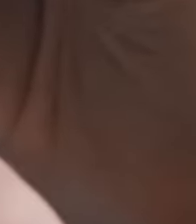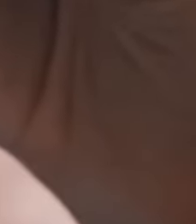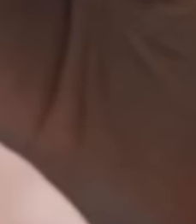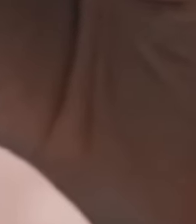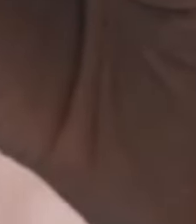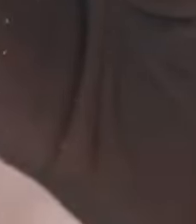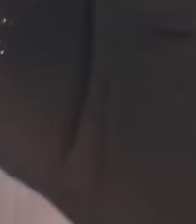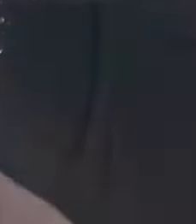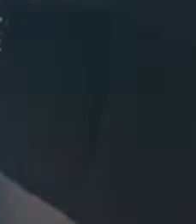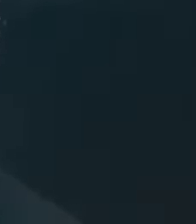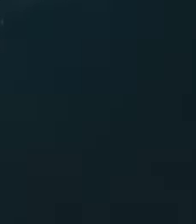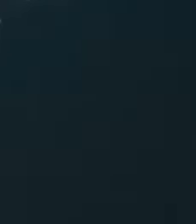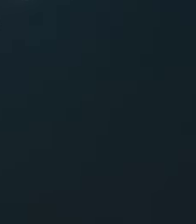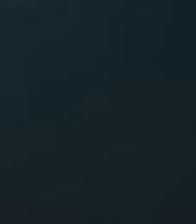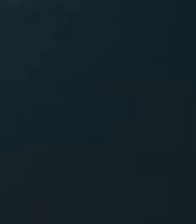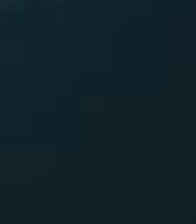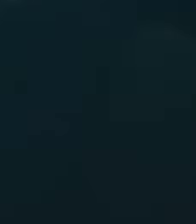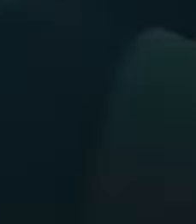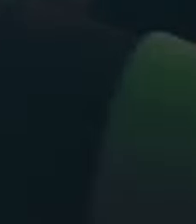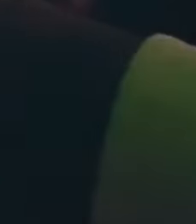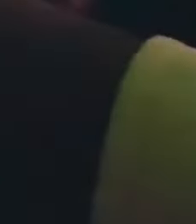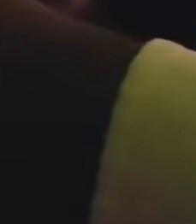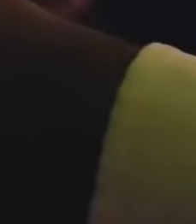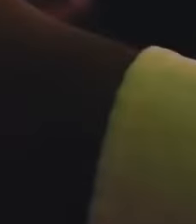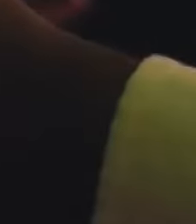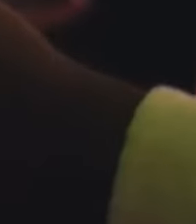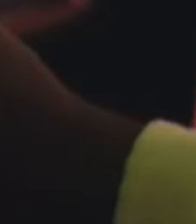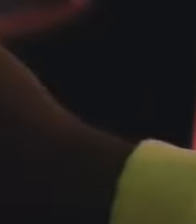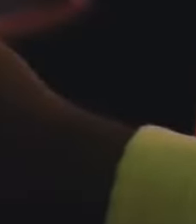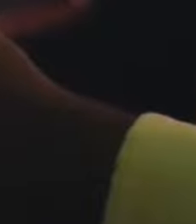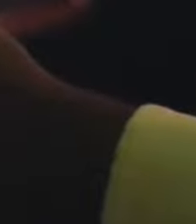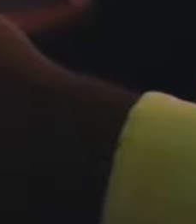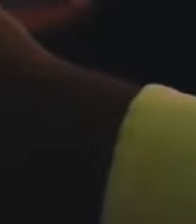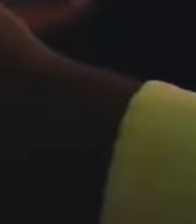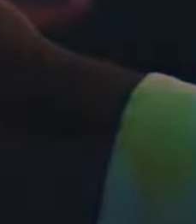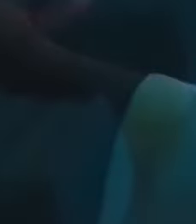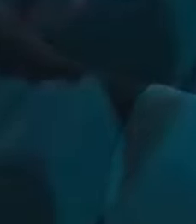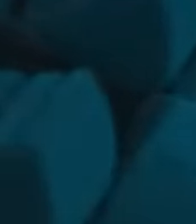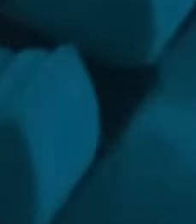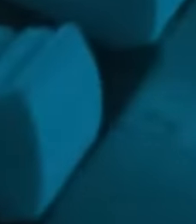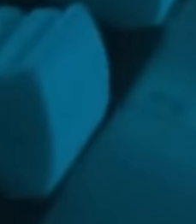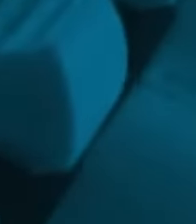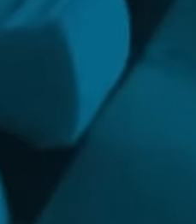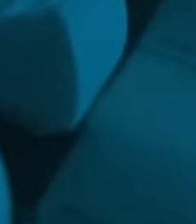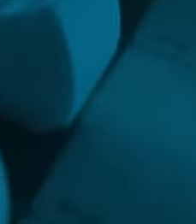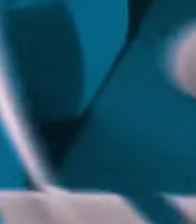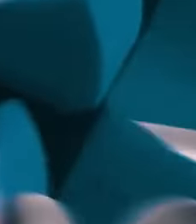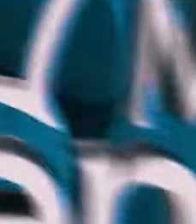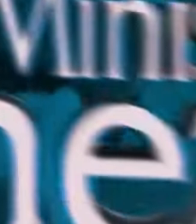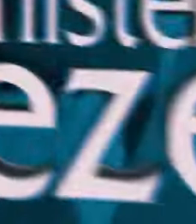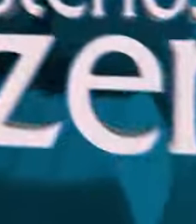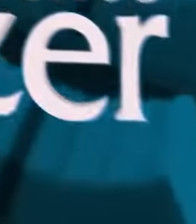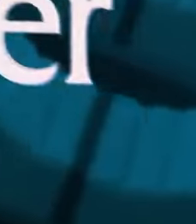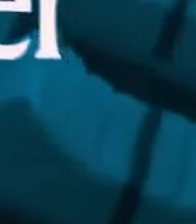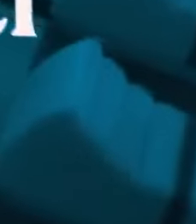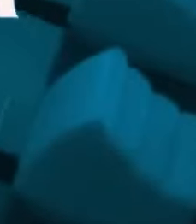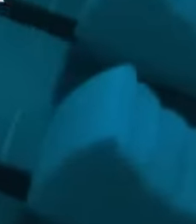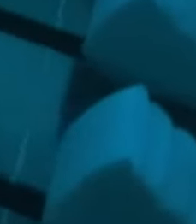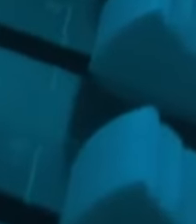de esperanza en medio del acontecer mundial Esta es una producción de rema tv y